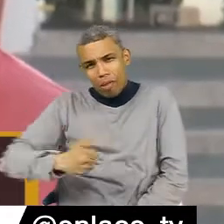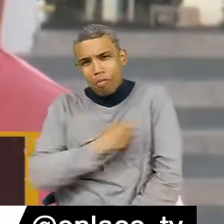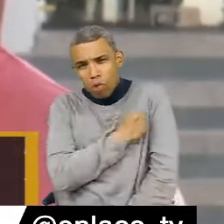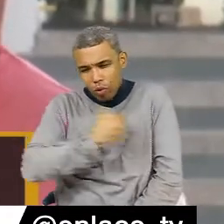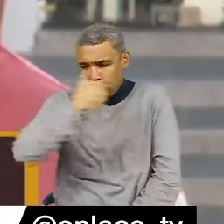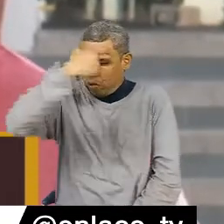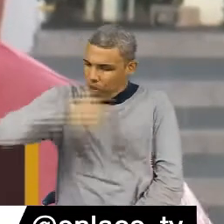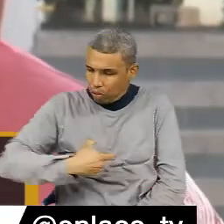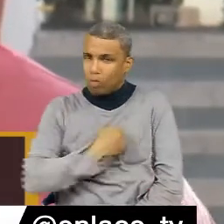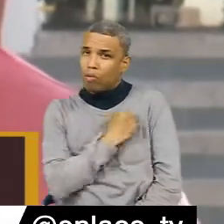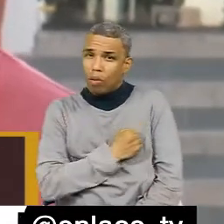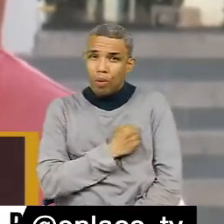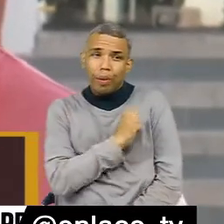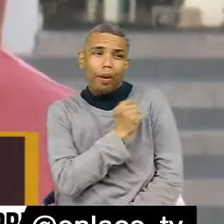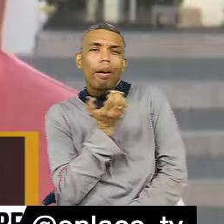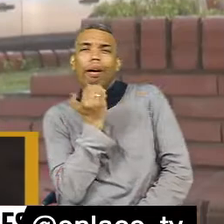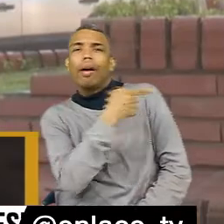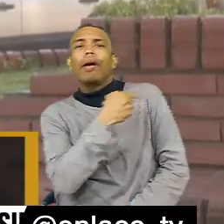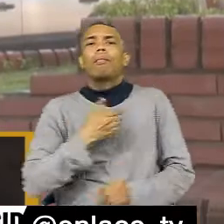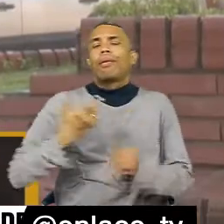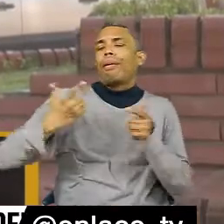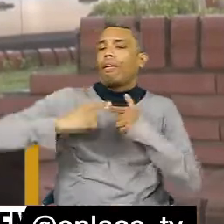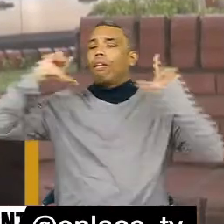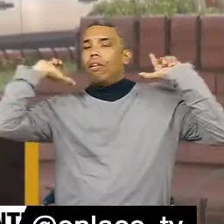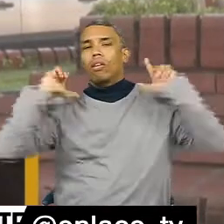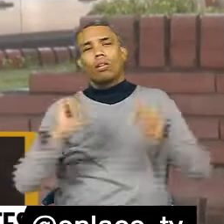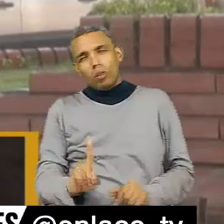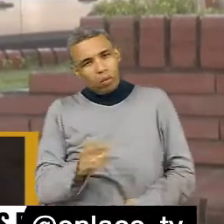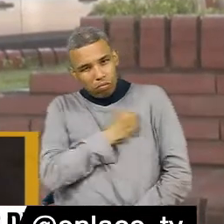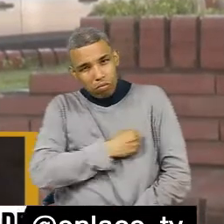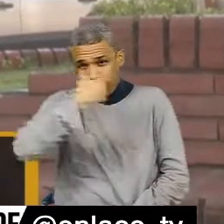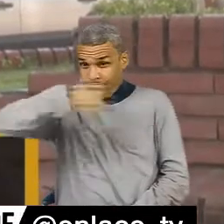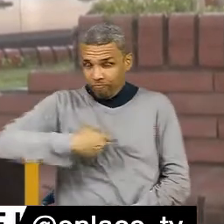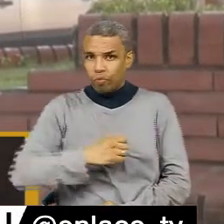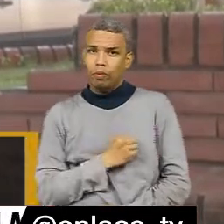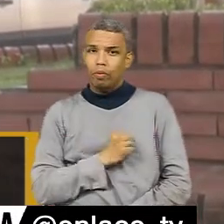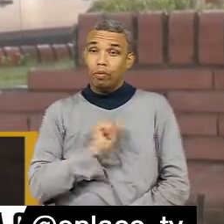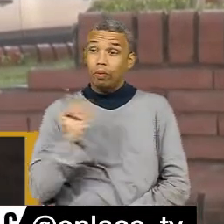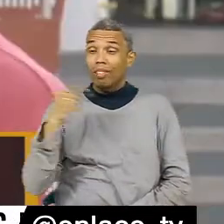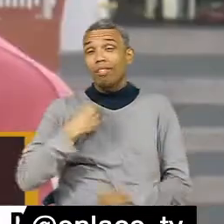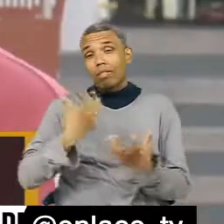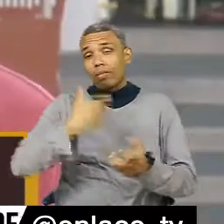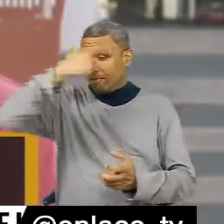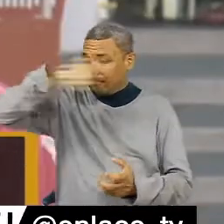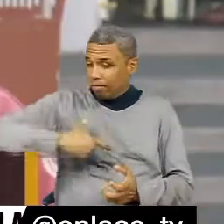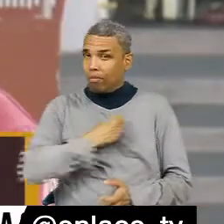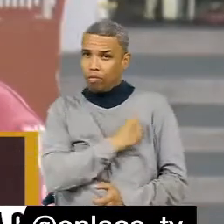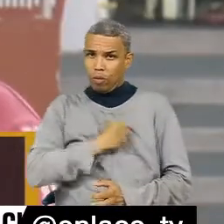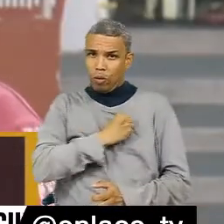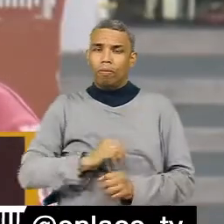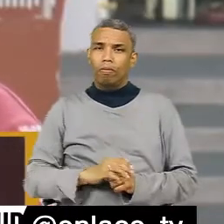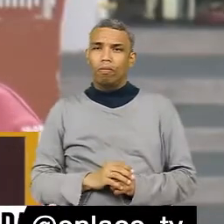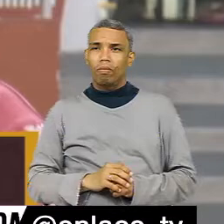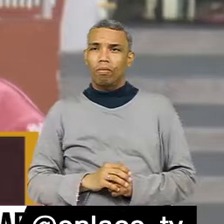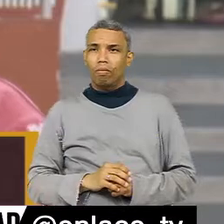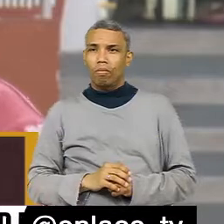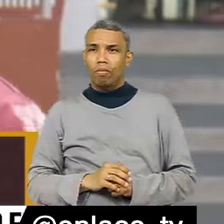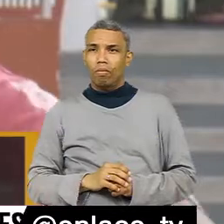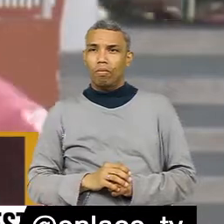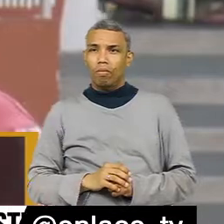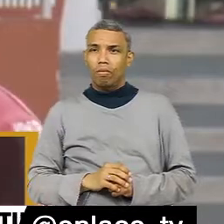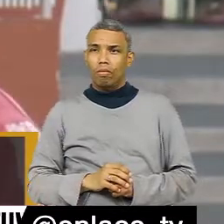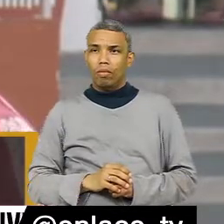no se sigan empantanando y frenando las cosas. Agrega que espera que haya celeridad en la justicia. Y yo soy la piedra de tropiezo para Hugo Hernán